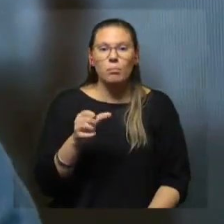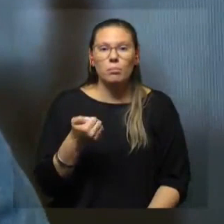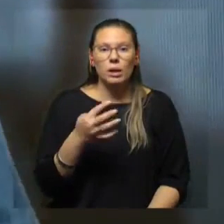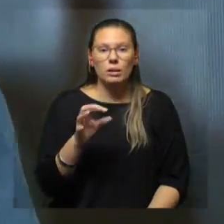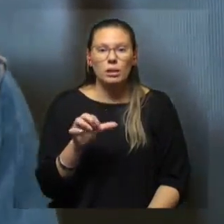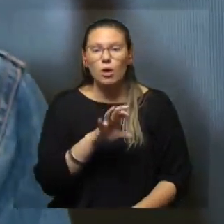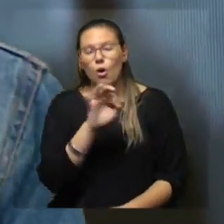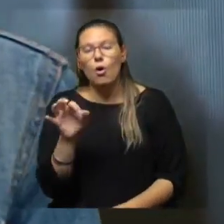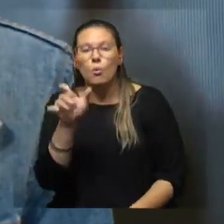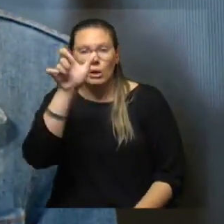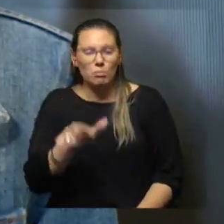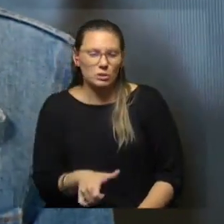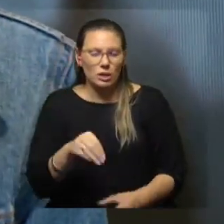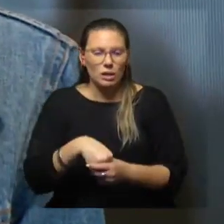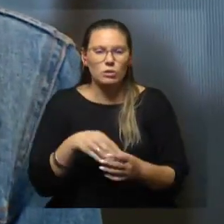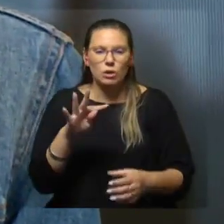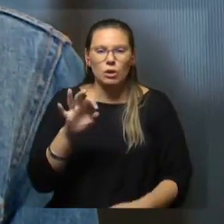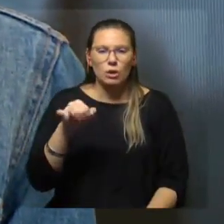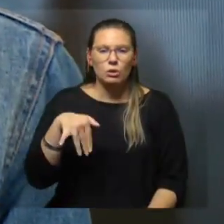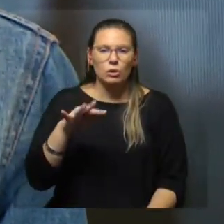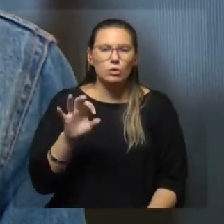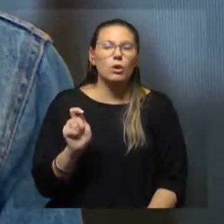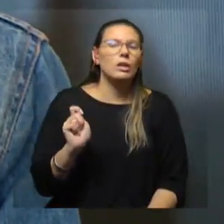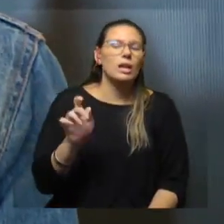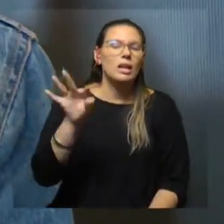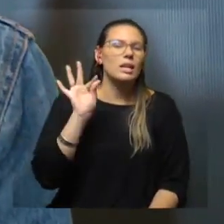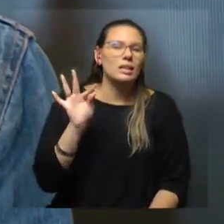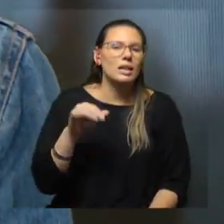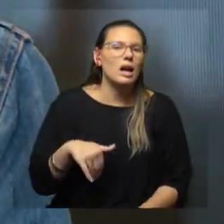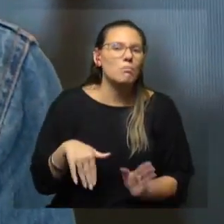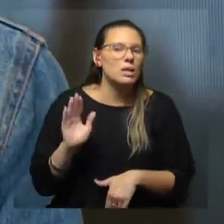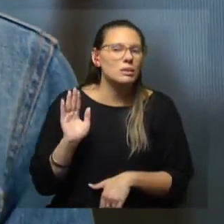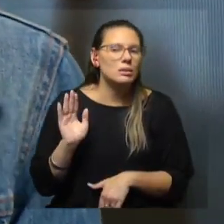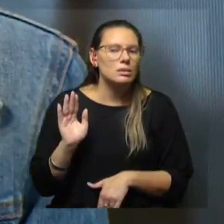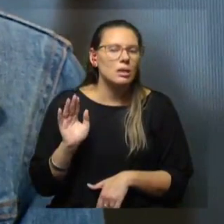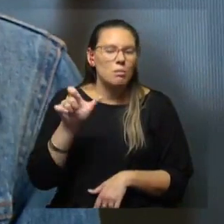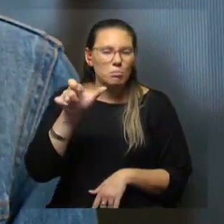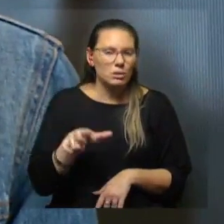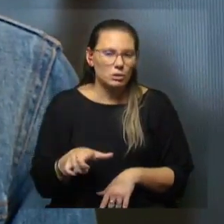Los Tontos? O sea, genial. ¿Cuál elegías? ¿O ibas intercalando?